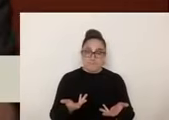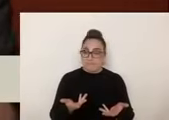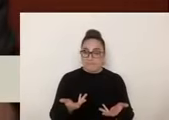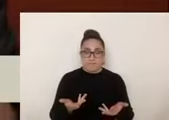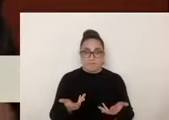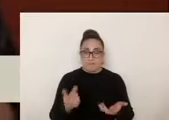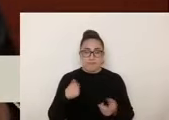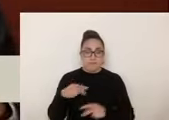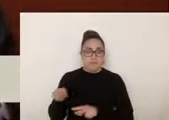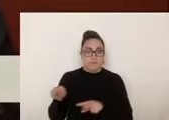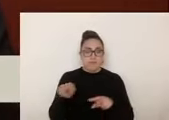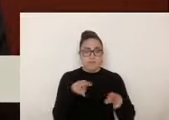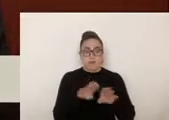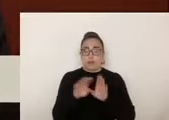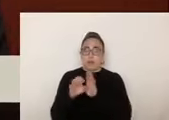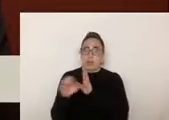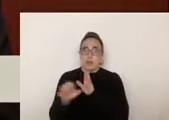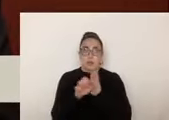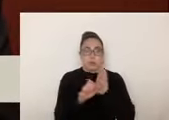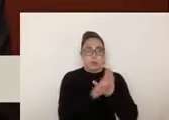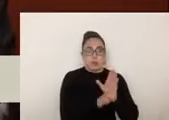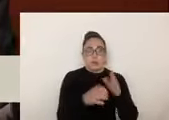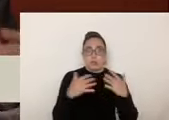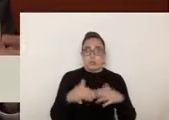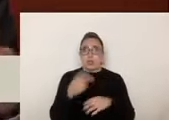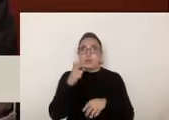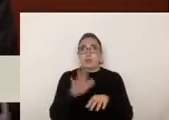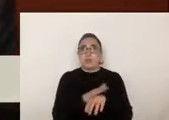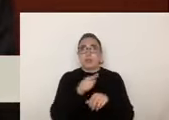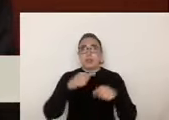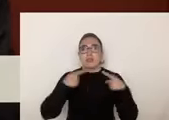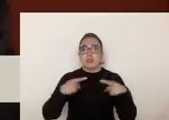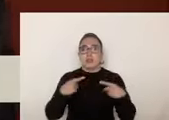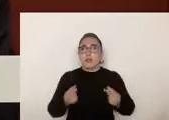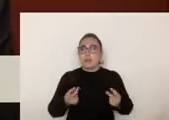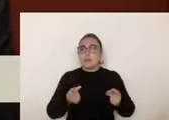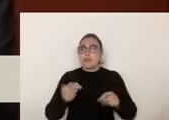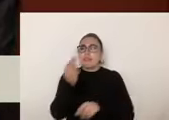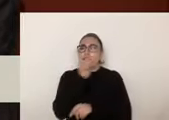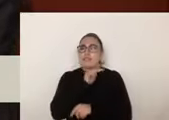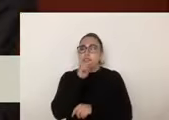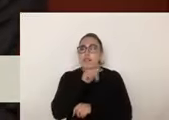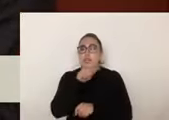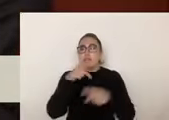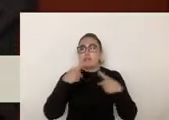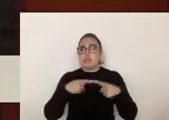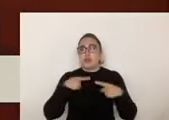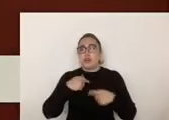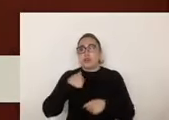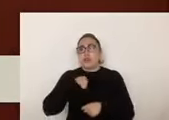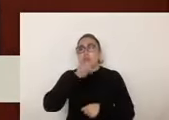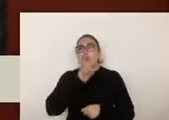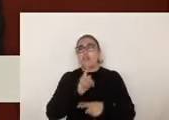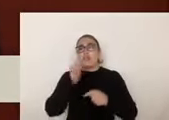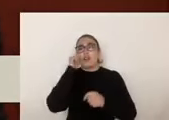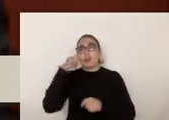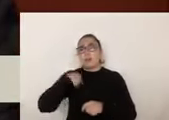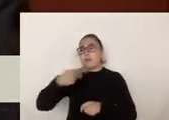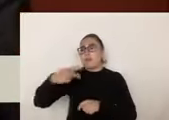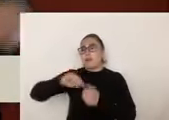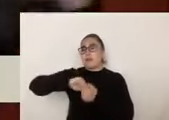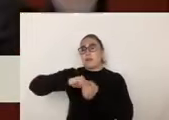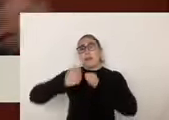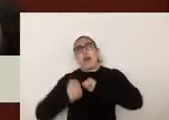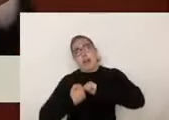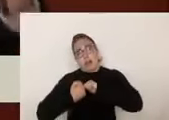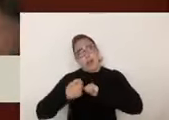¡Wow! ¿No? Es decir, y esto es la prisa. Y el tipo fingía, no, ¡ay, el tobillo! Me he luxado. No,